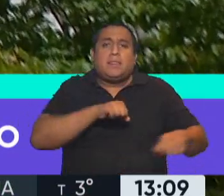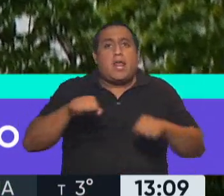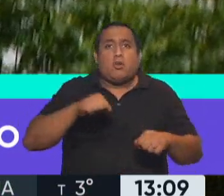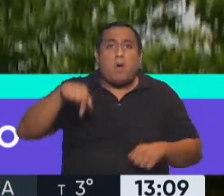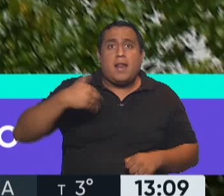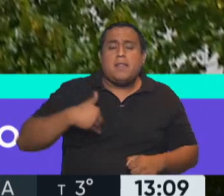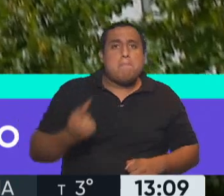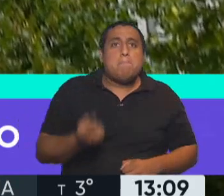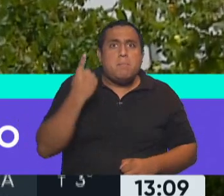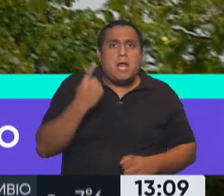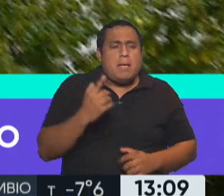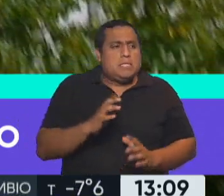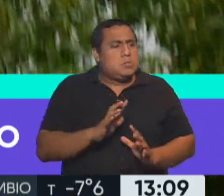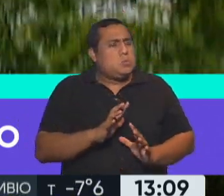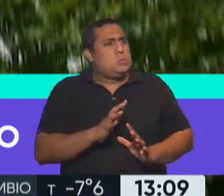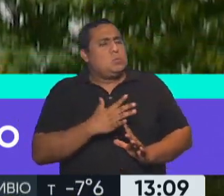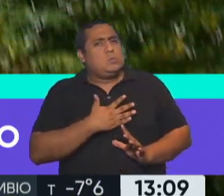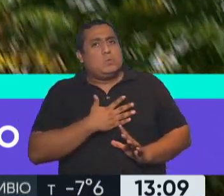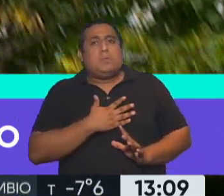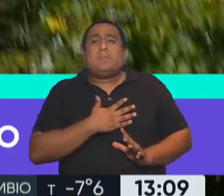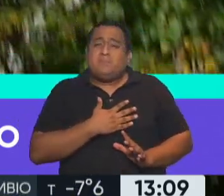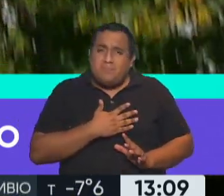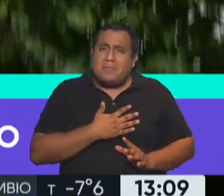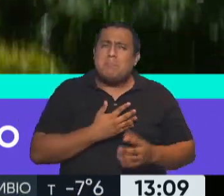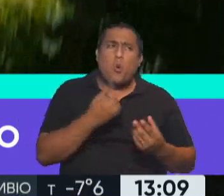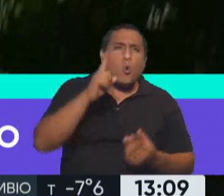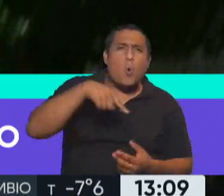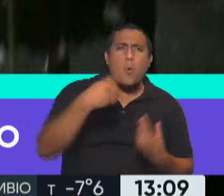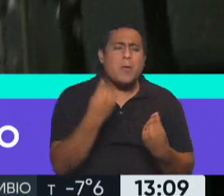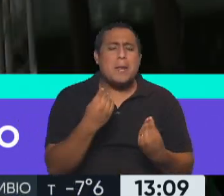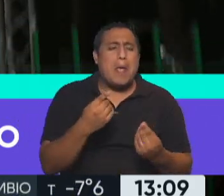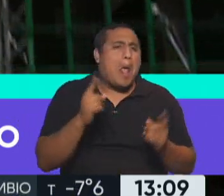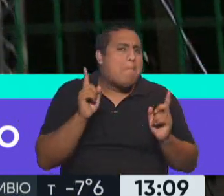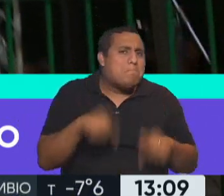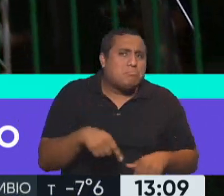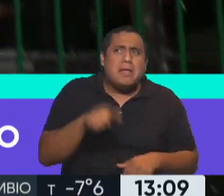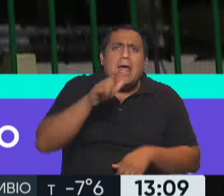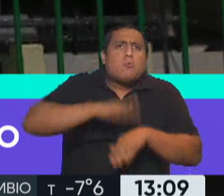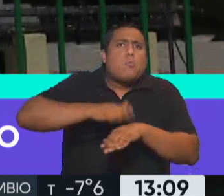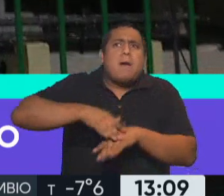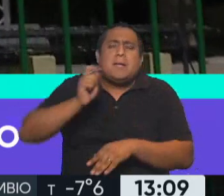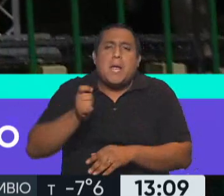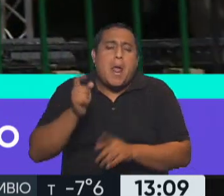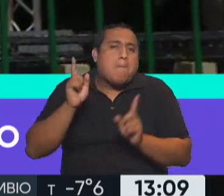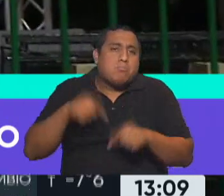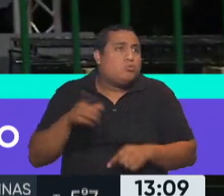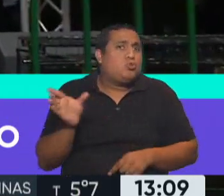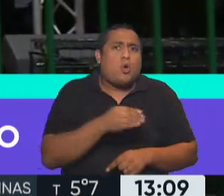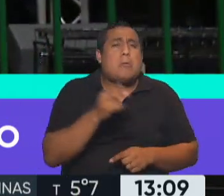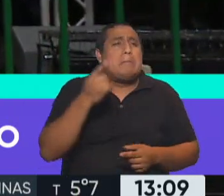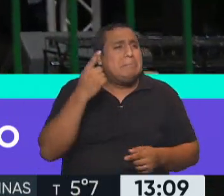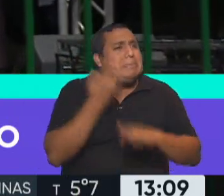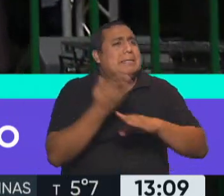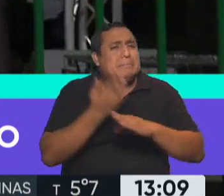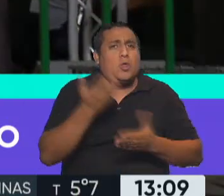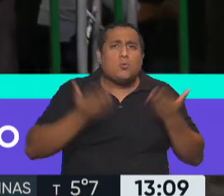en Argentina. Decíamos que todavía no están claras las causas, no están claros los responsables también. Todos buscan justicia, los